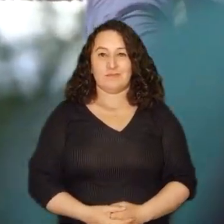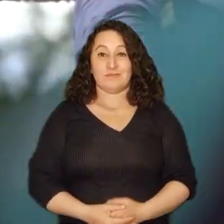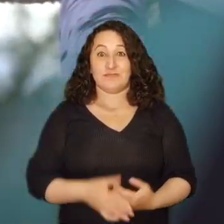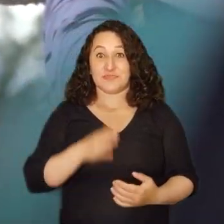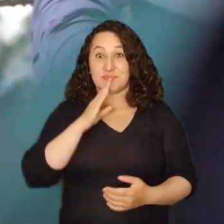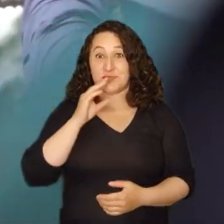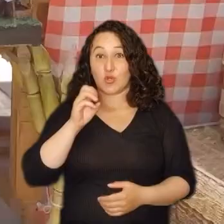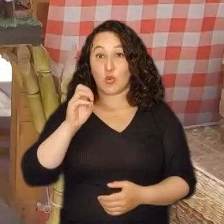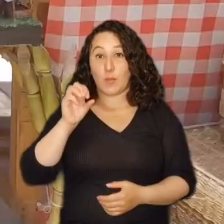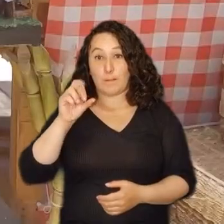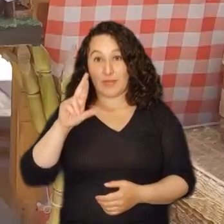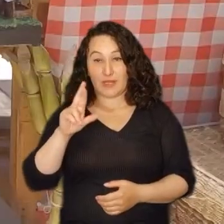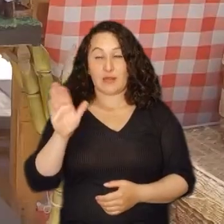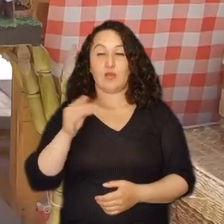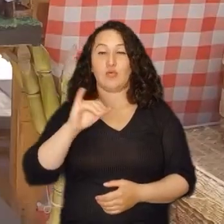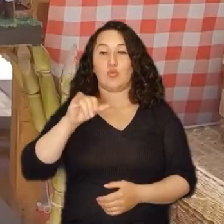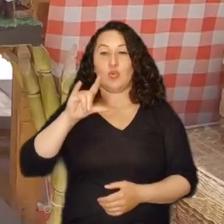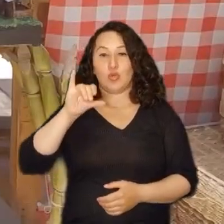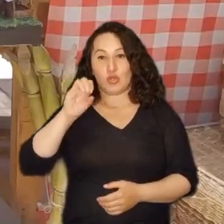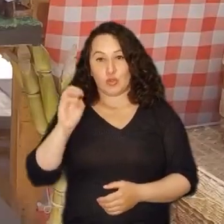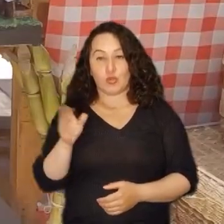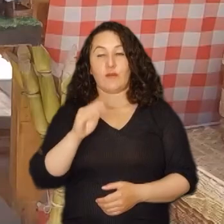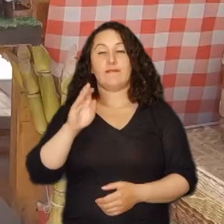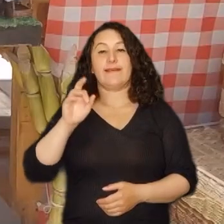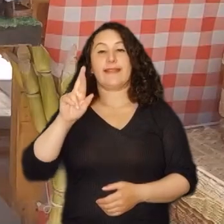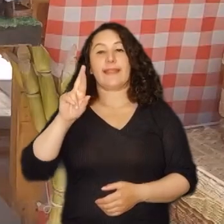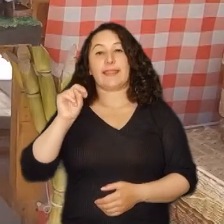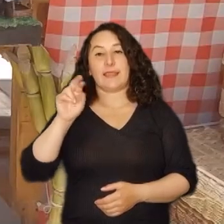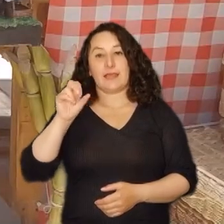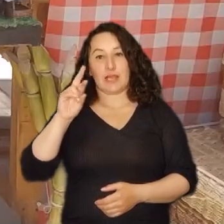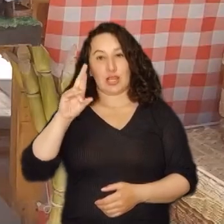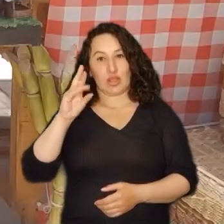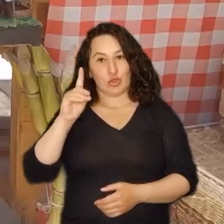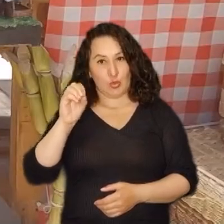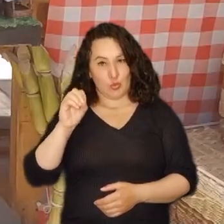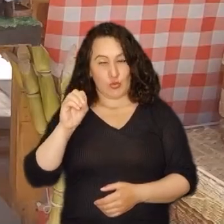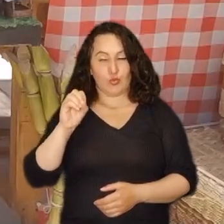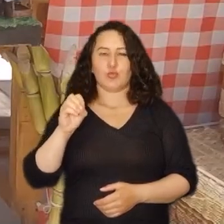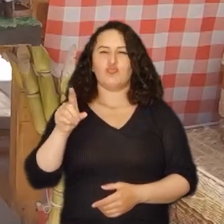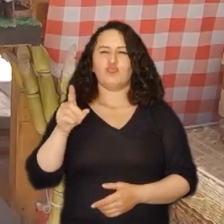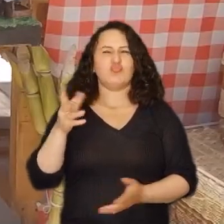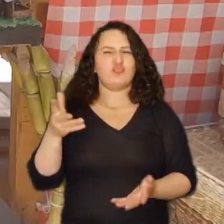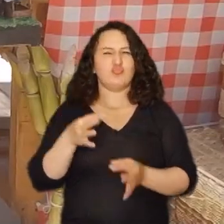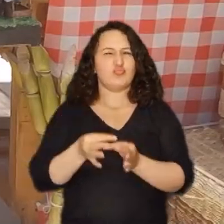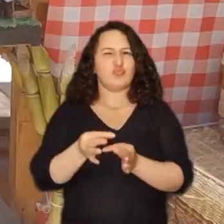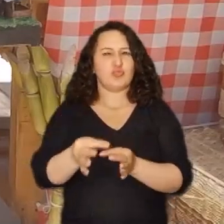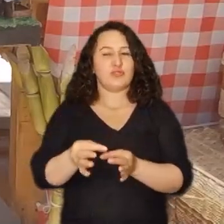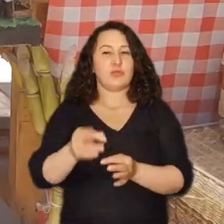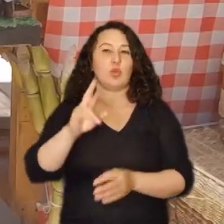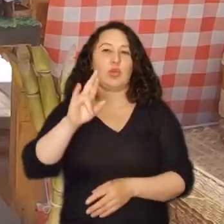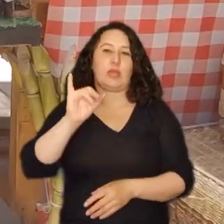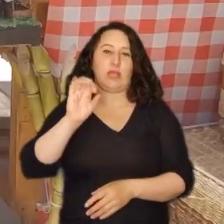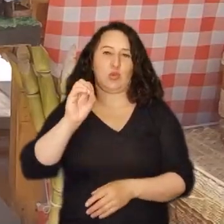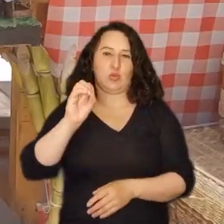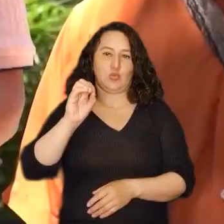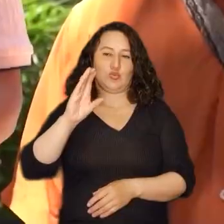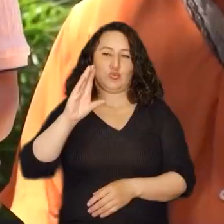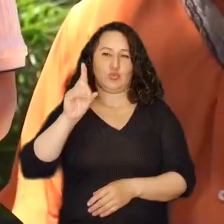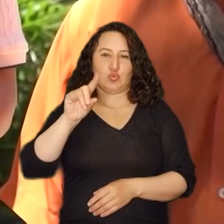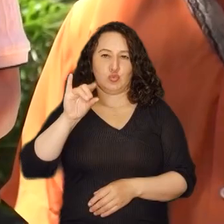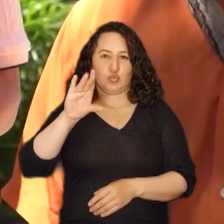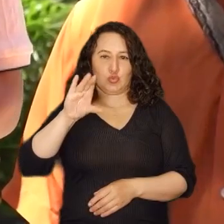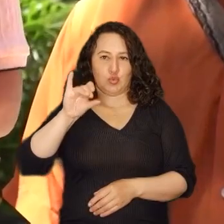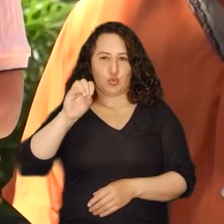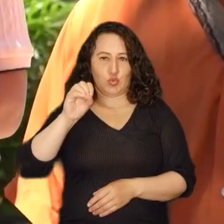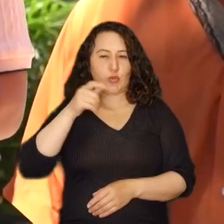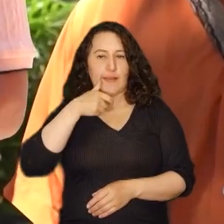Me encuentro con Omar, con Julio César, con Bernardo. Ellos vienen del municipio de Río Sucio, Caldas.